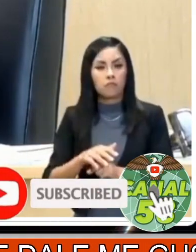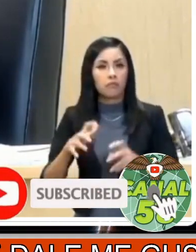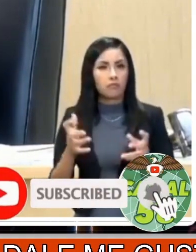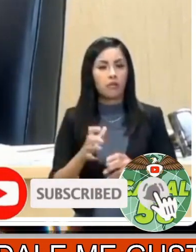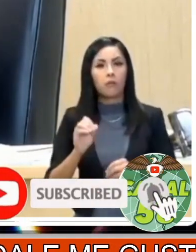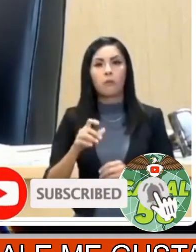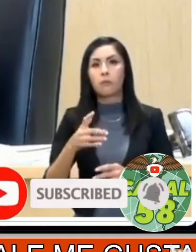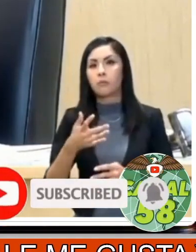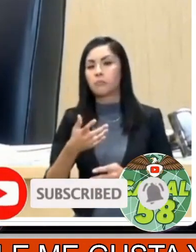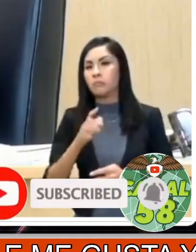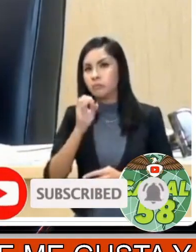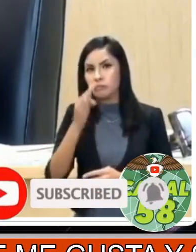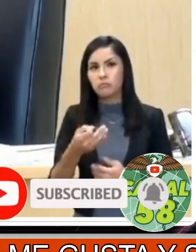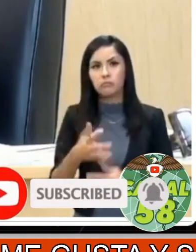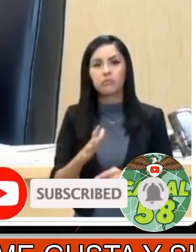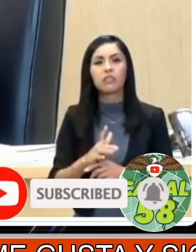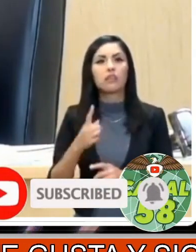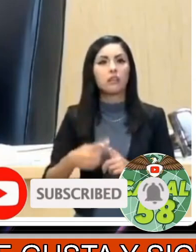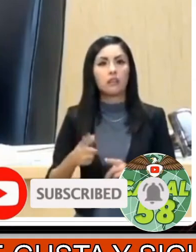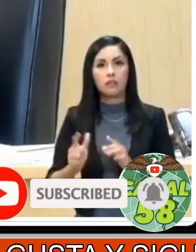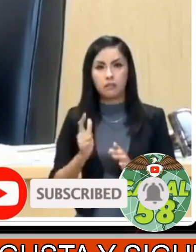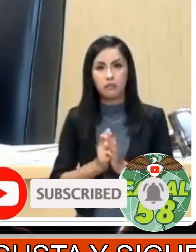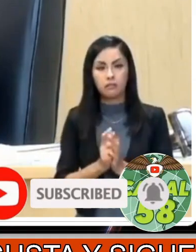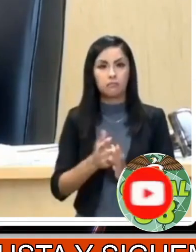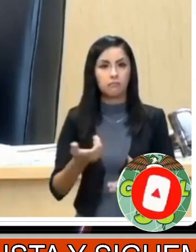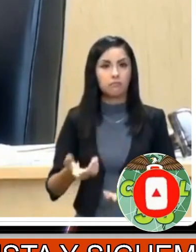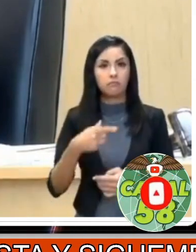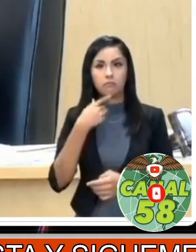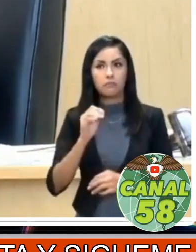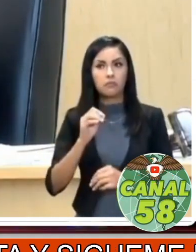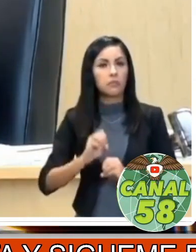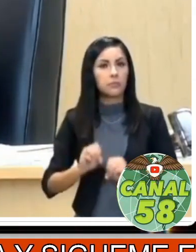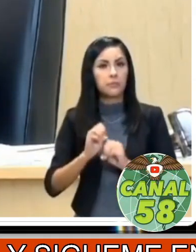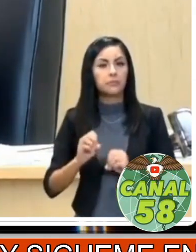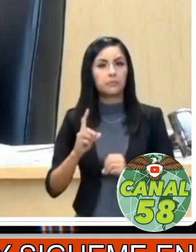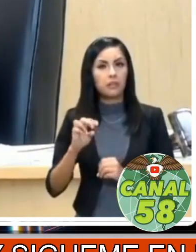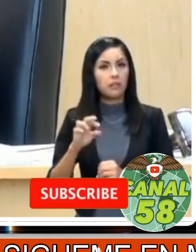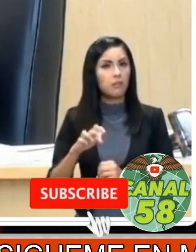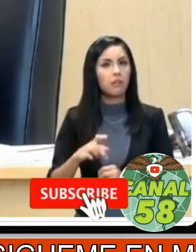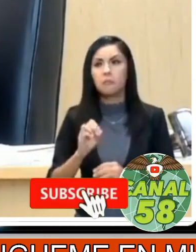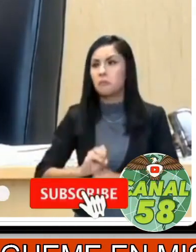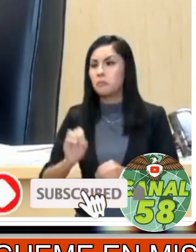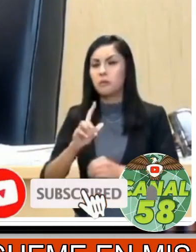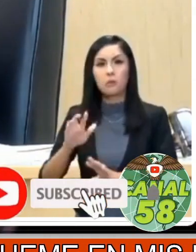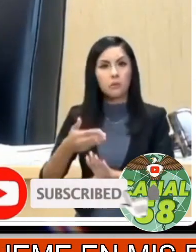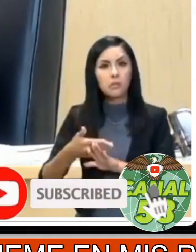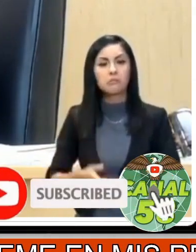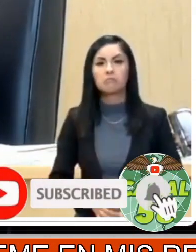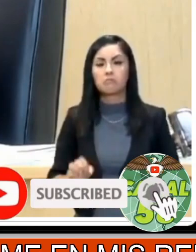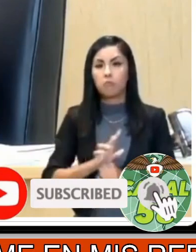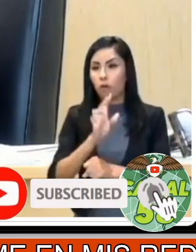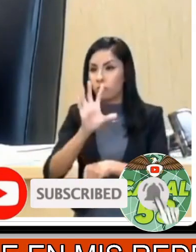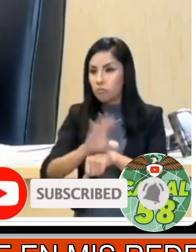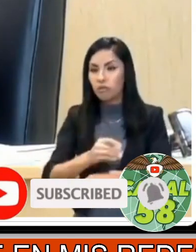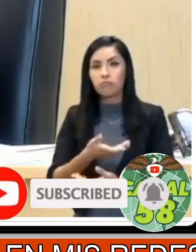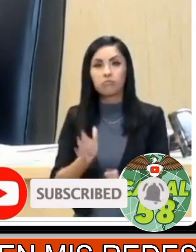y obras está permitido por la ley. Eso no ha sido derogado, no está en contra. Por eso se permite